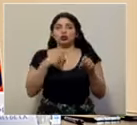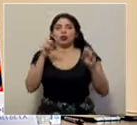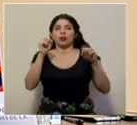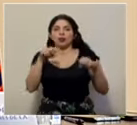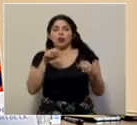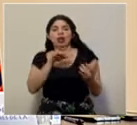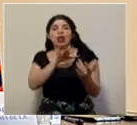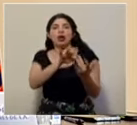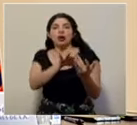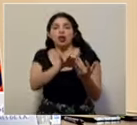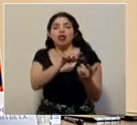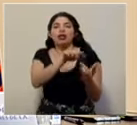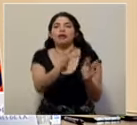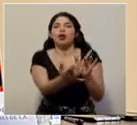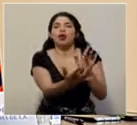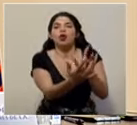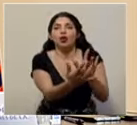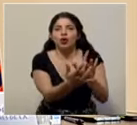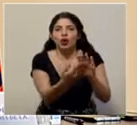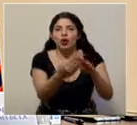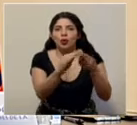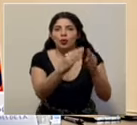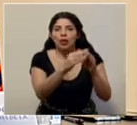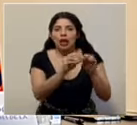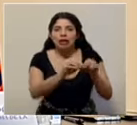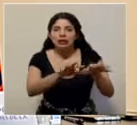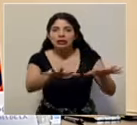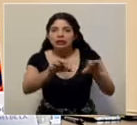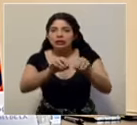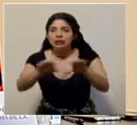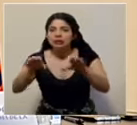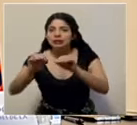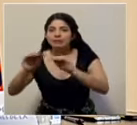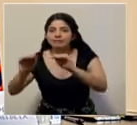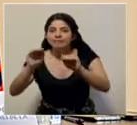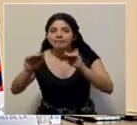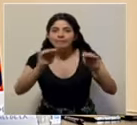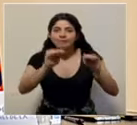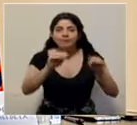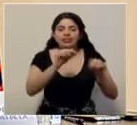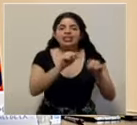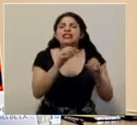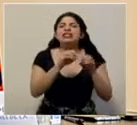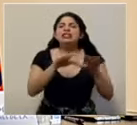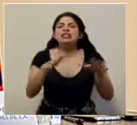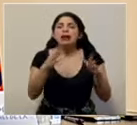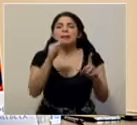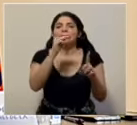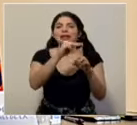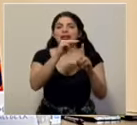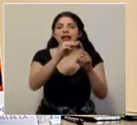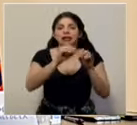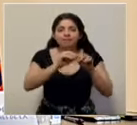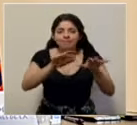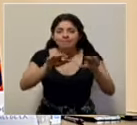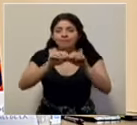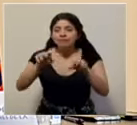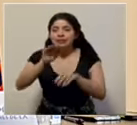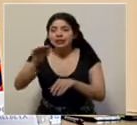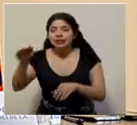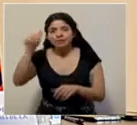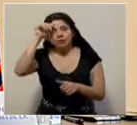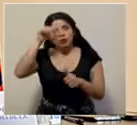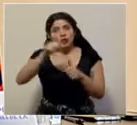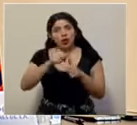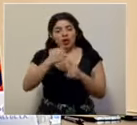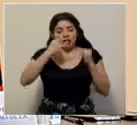a las comunidades, llevar el mensaje a las comunidades, tratar de reforzar el principio de responsabilidad individual que nos